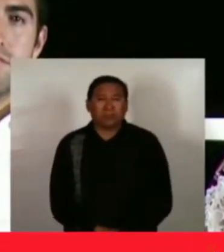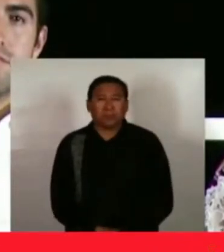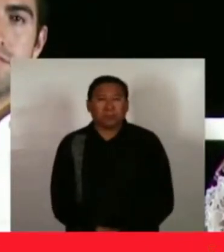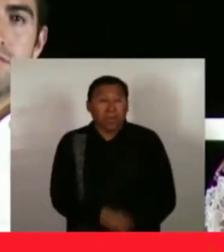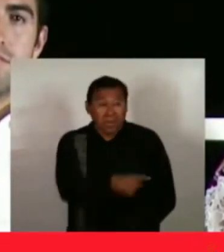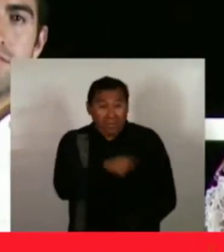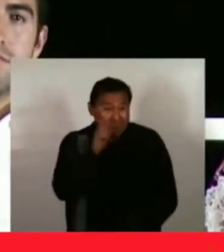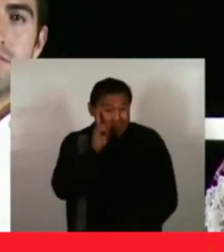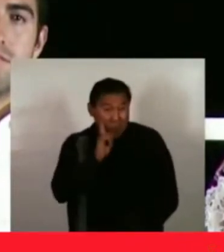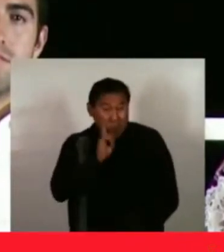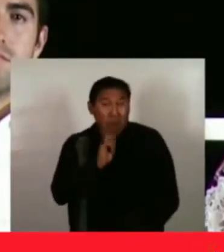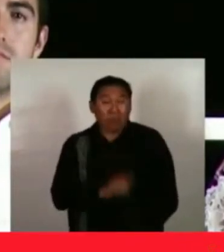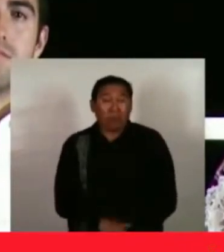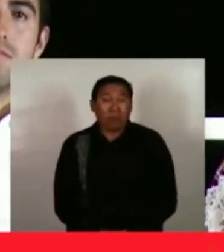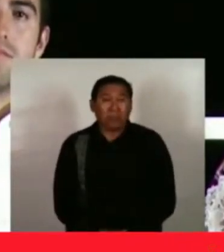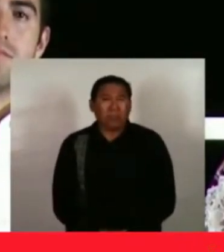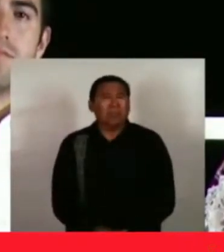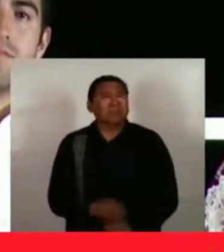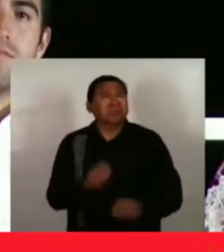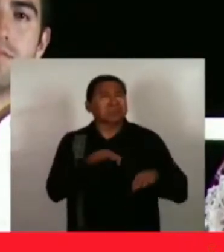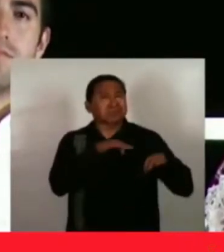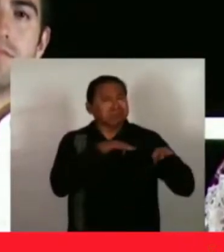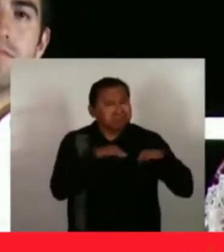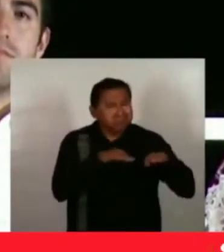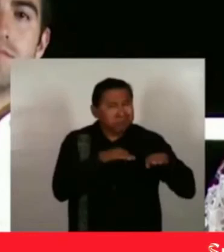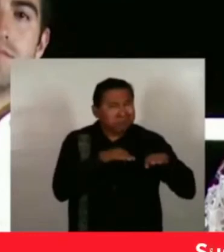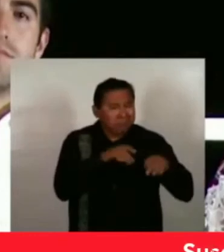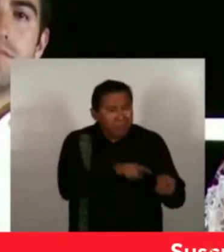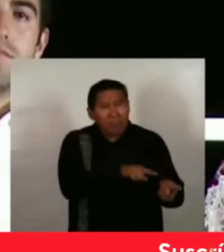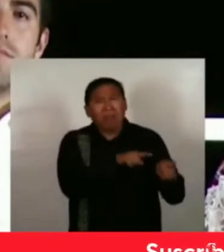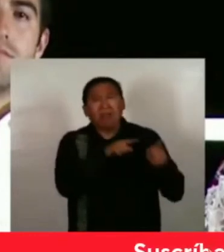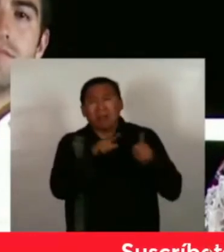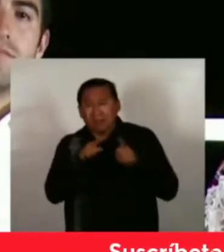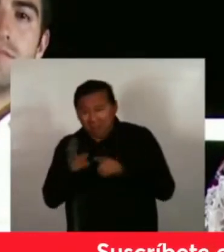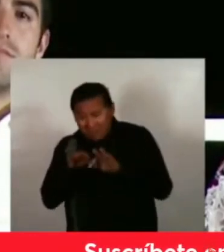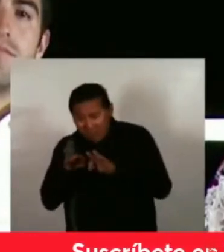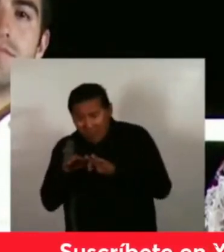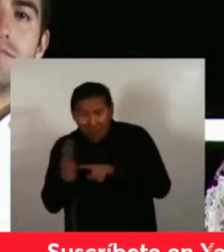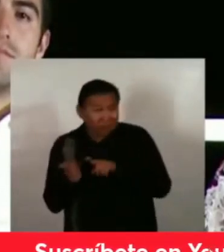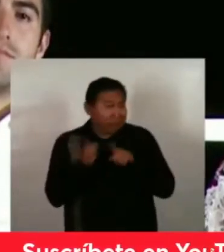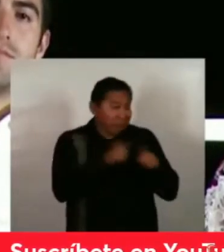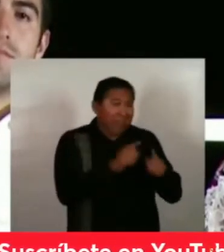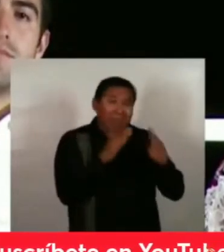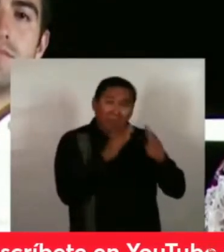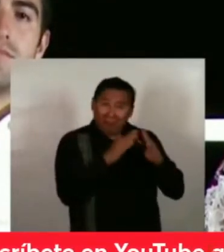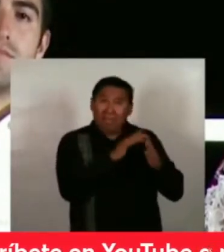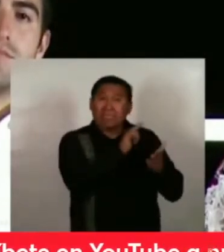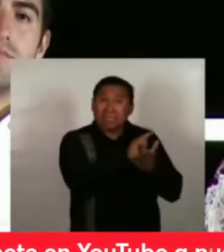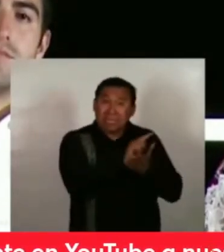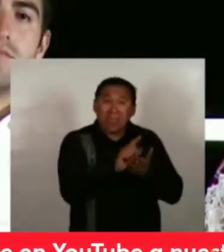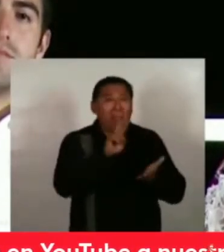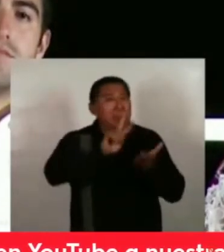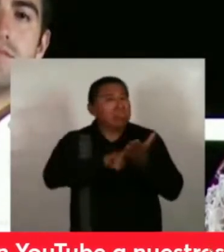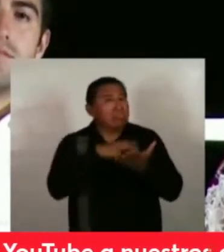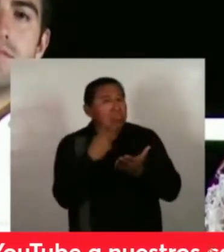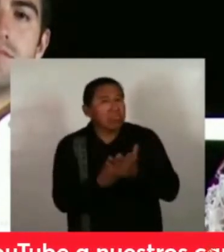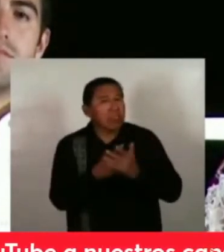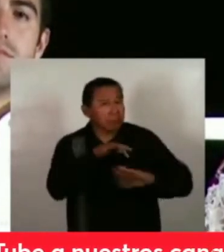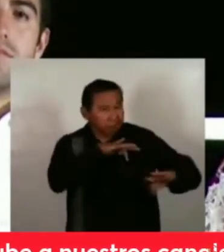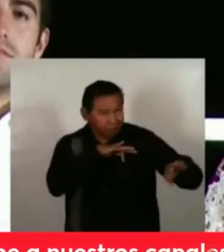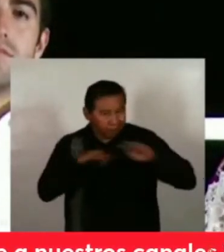Las mujeres, muchas trabajamos y aparte cuidamos del hogar. Eso se llama doble